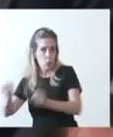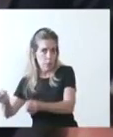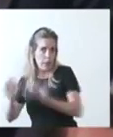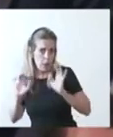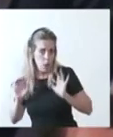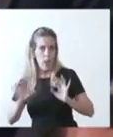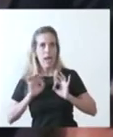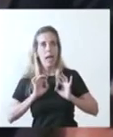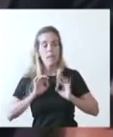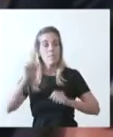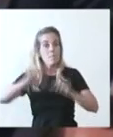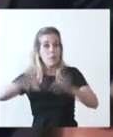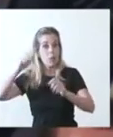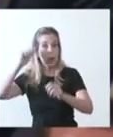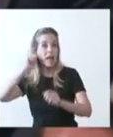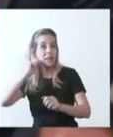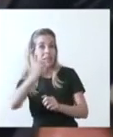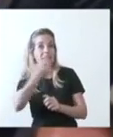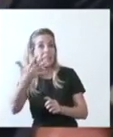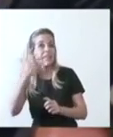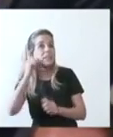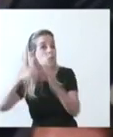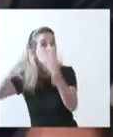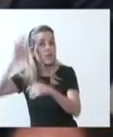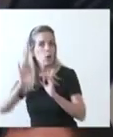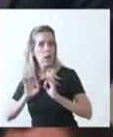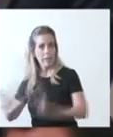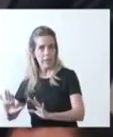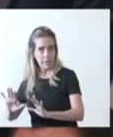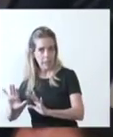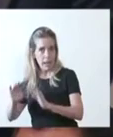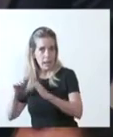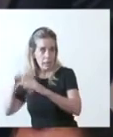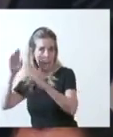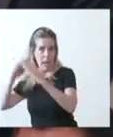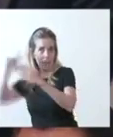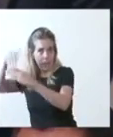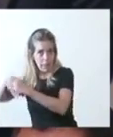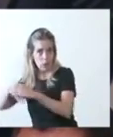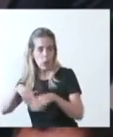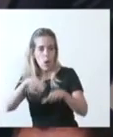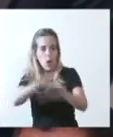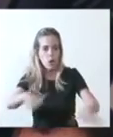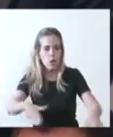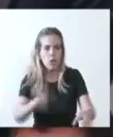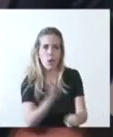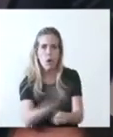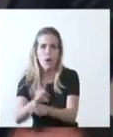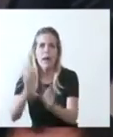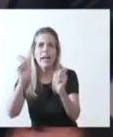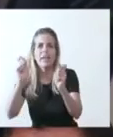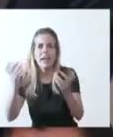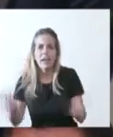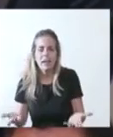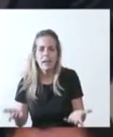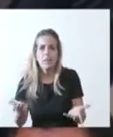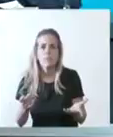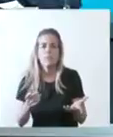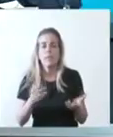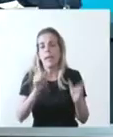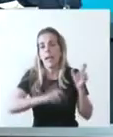mayores de 65 años. Y por último, preguntarles qué pasa con los que quieren salir de la Argentina con el tema del cierre de fronteras.